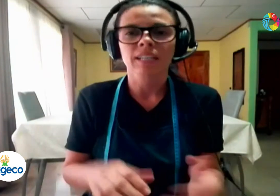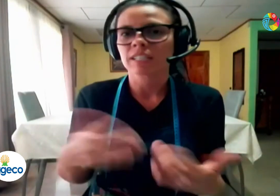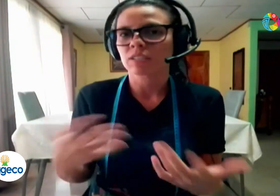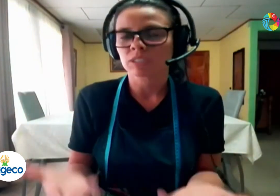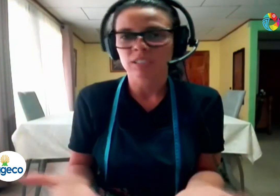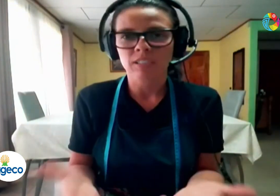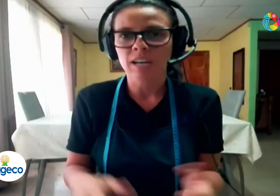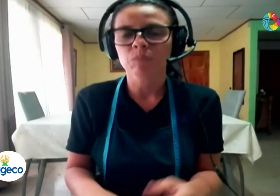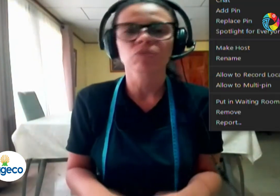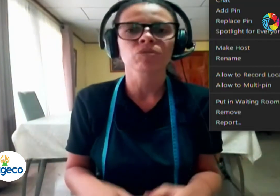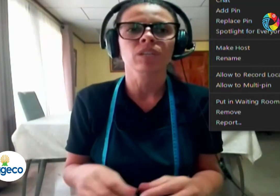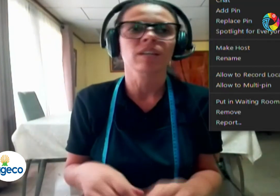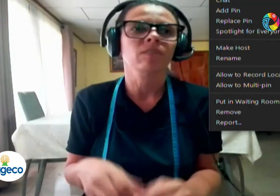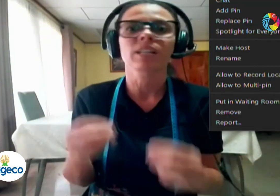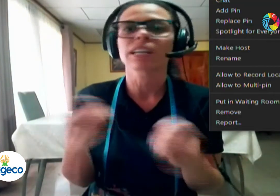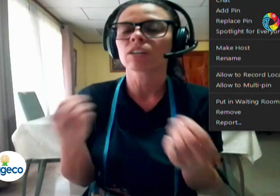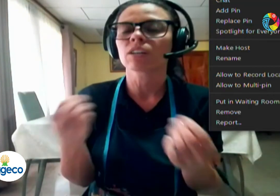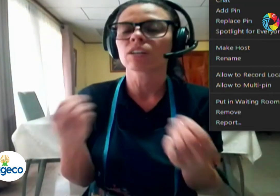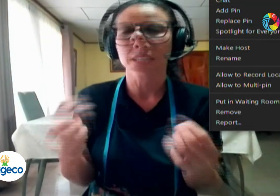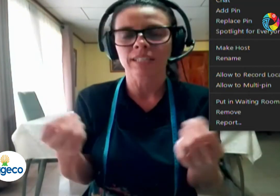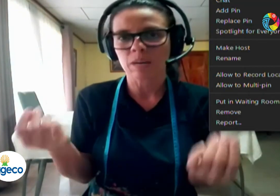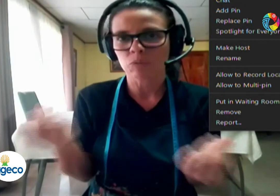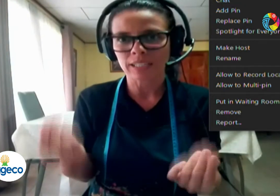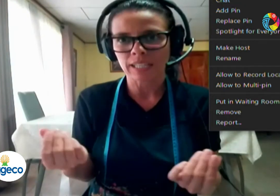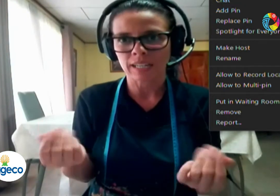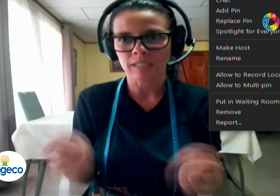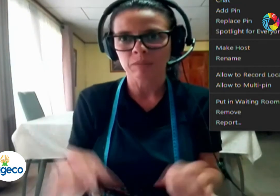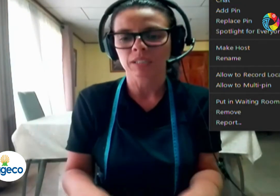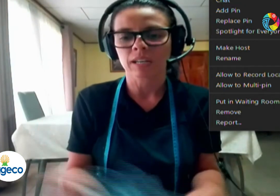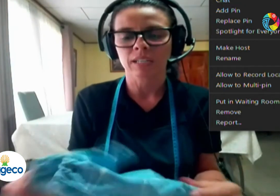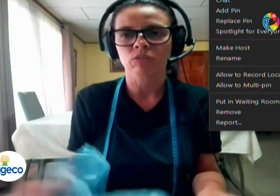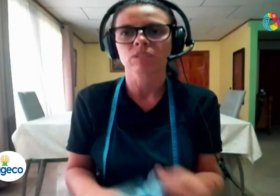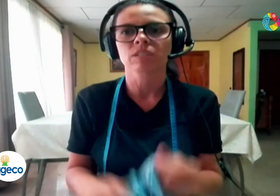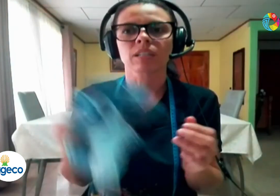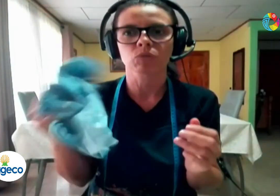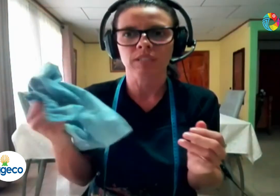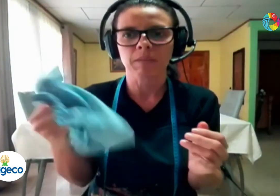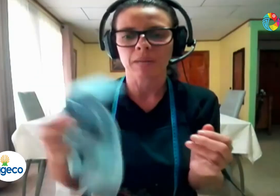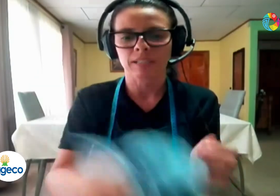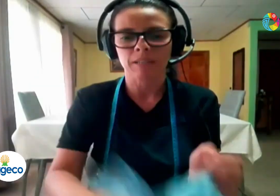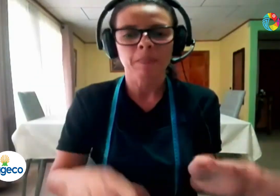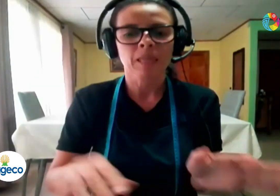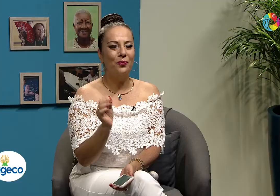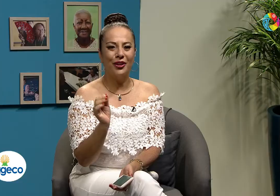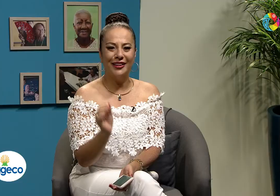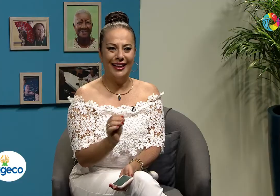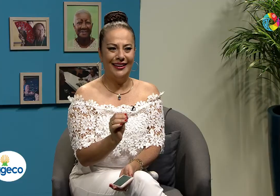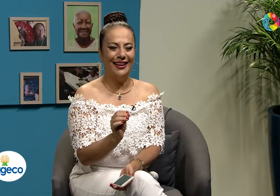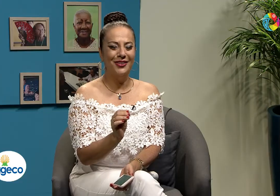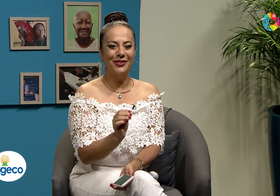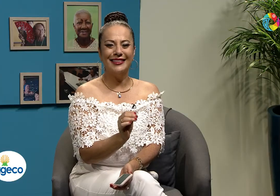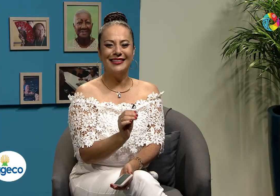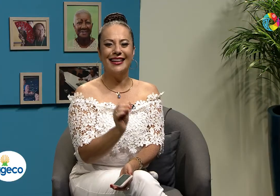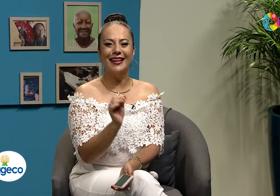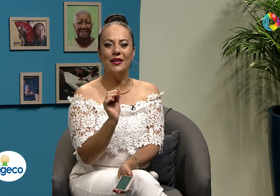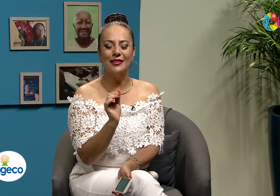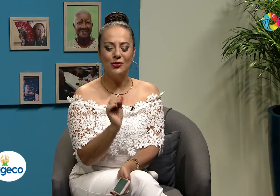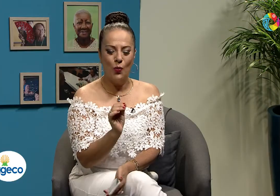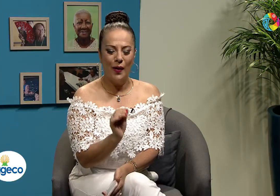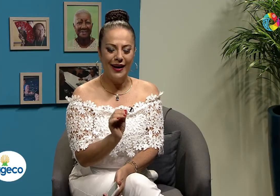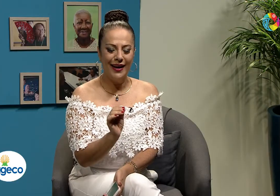camiseta que ya no necesitamos, cualquier cosa que tengamos de tela, ¿verdad? Entonces vean, tenemos esa parte. Qué importante, Lourdes,